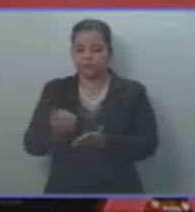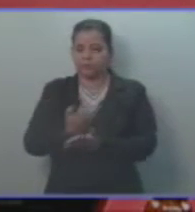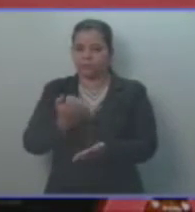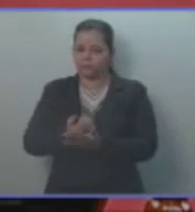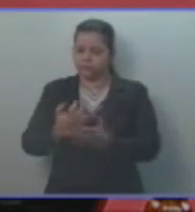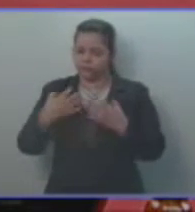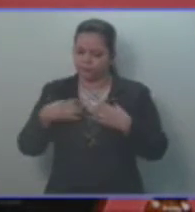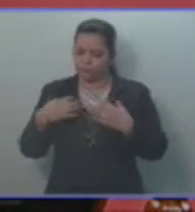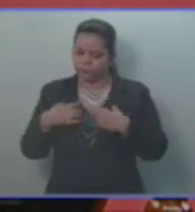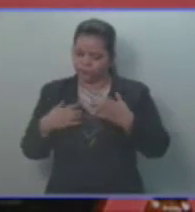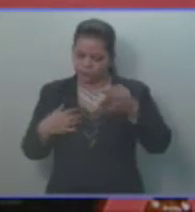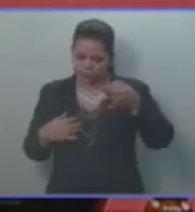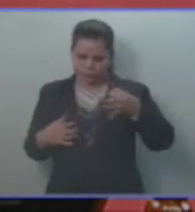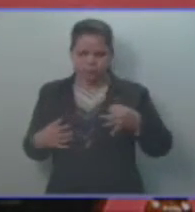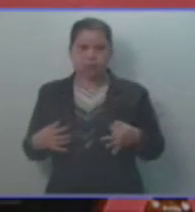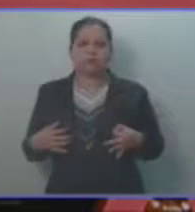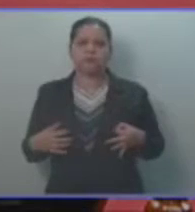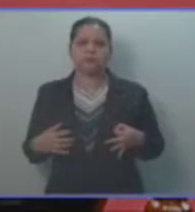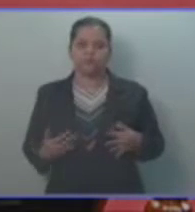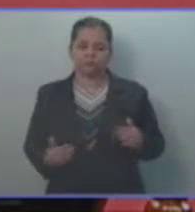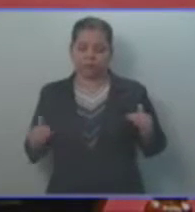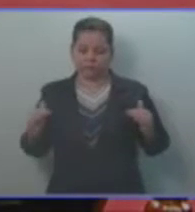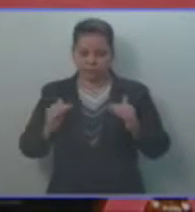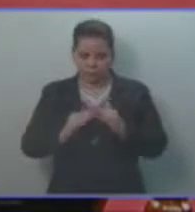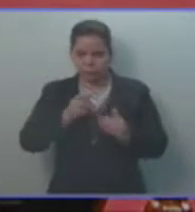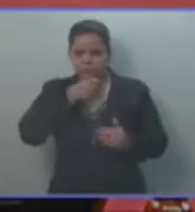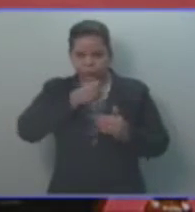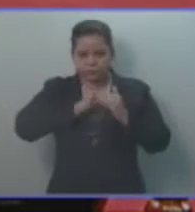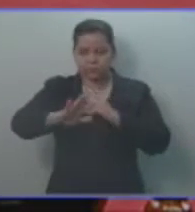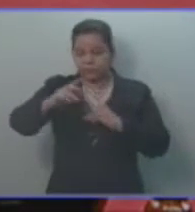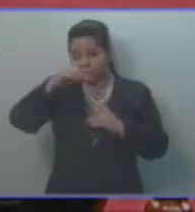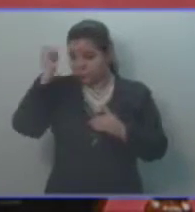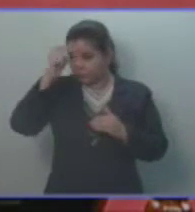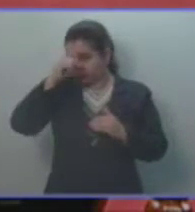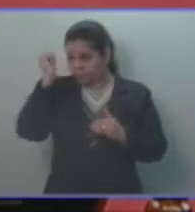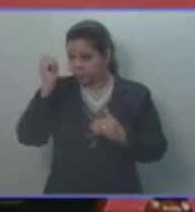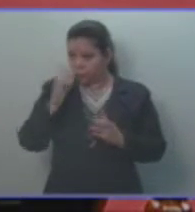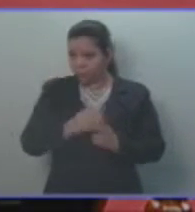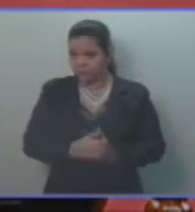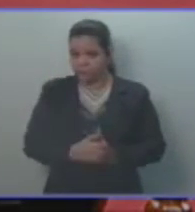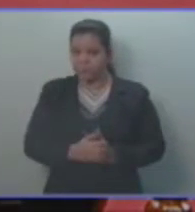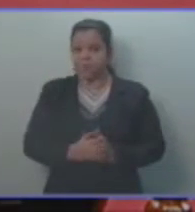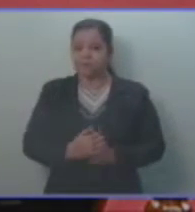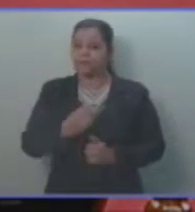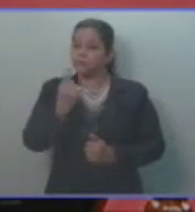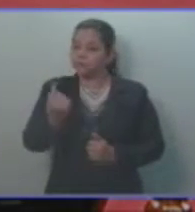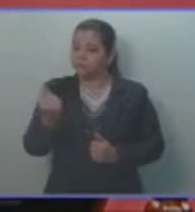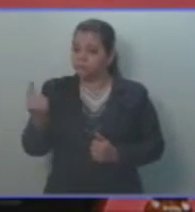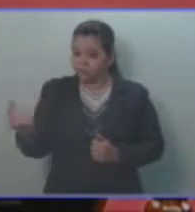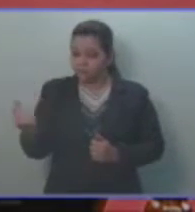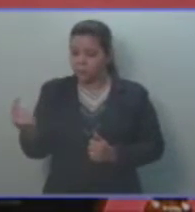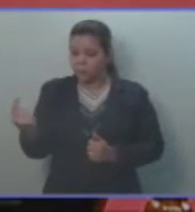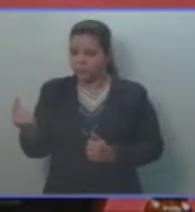existencia digna. De igual forma, promoverá el trabajo y empleo de las personas